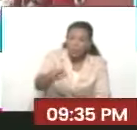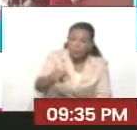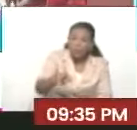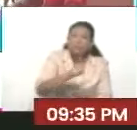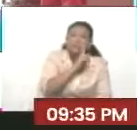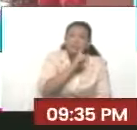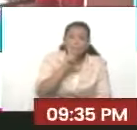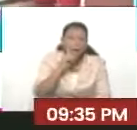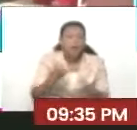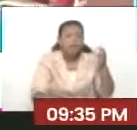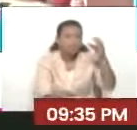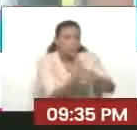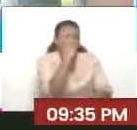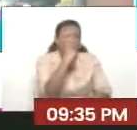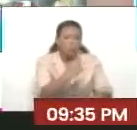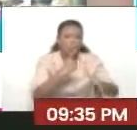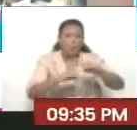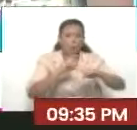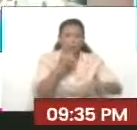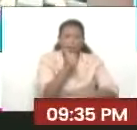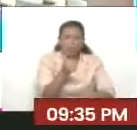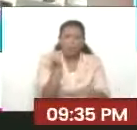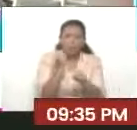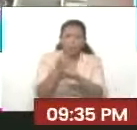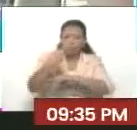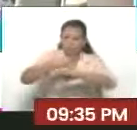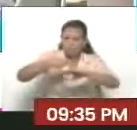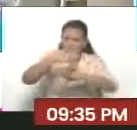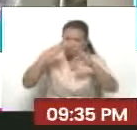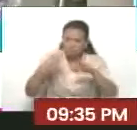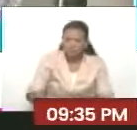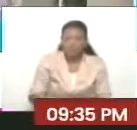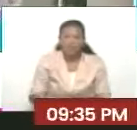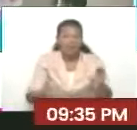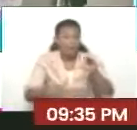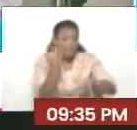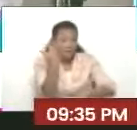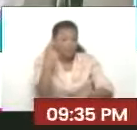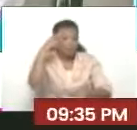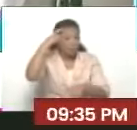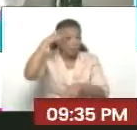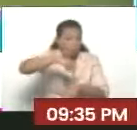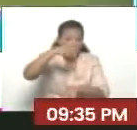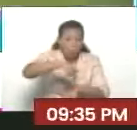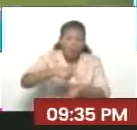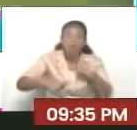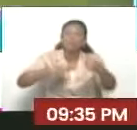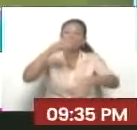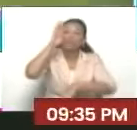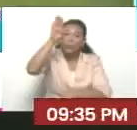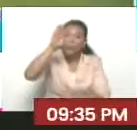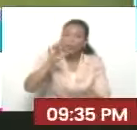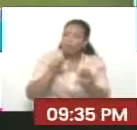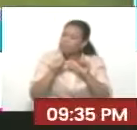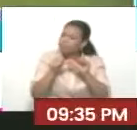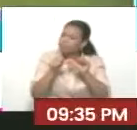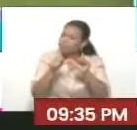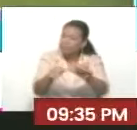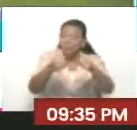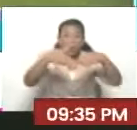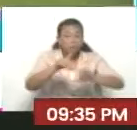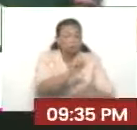método ya lo creamos y se llama 1 por 10 del buen gobierno. El método de hoy, de mañana y del futuro, ese es el método.